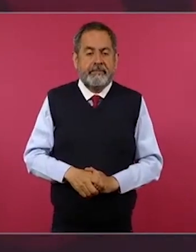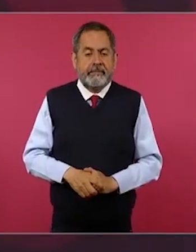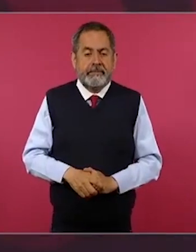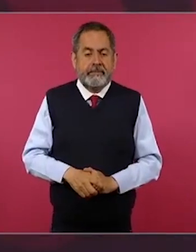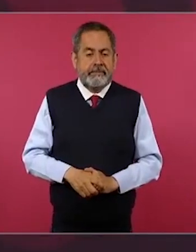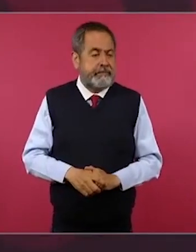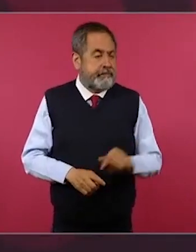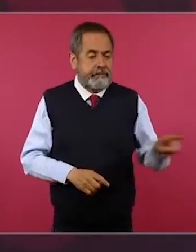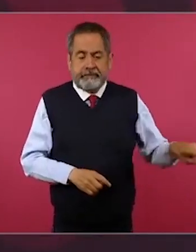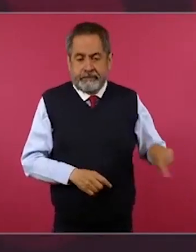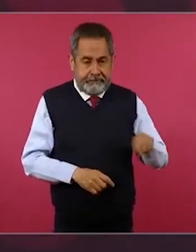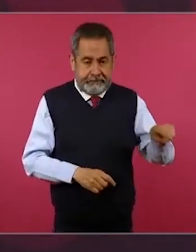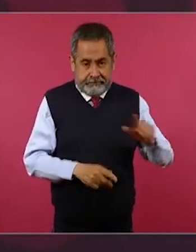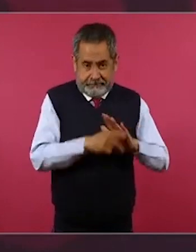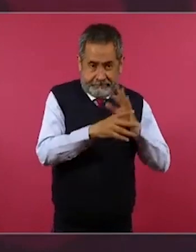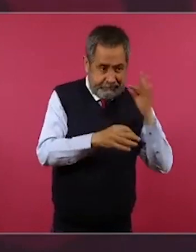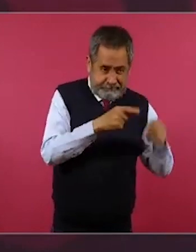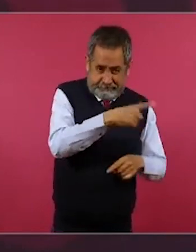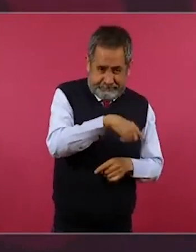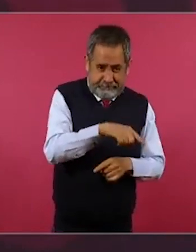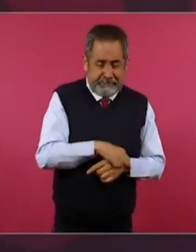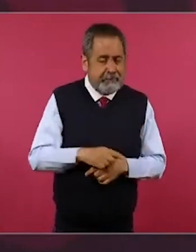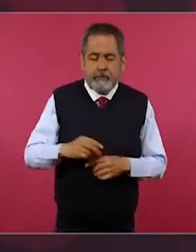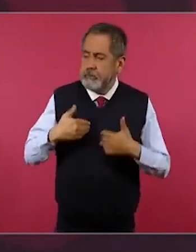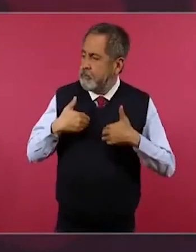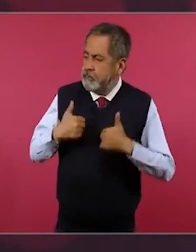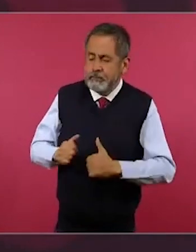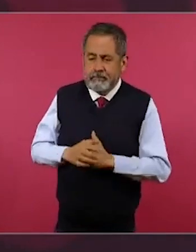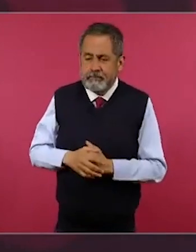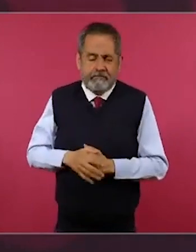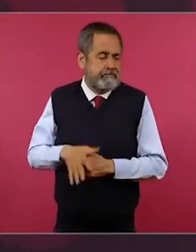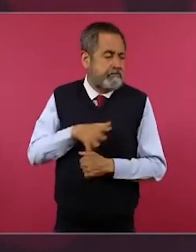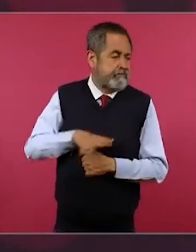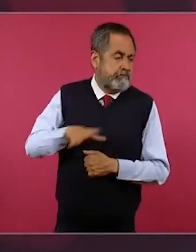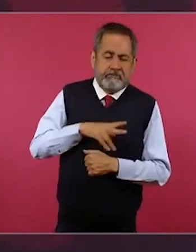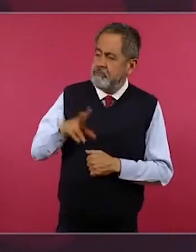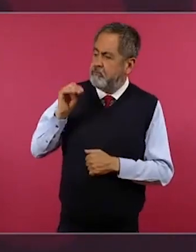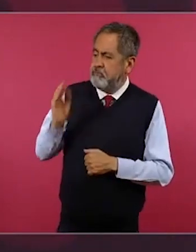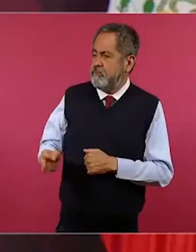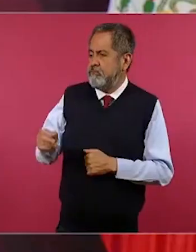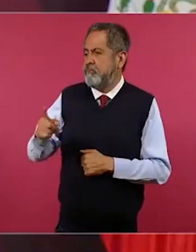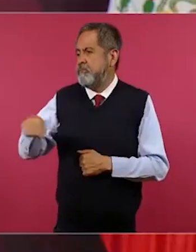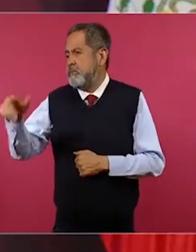no lo entienden, no lo quieren aceptar,